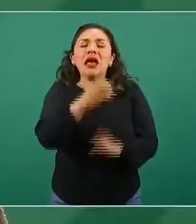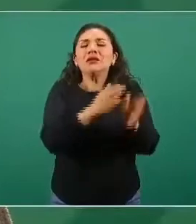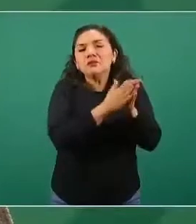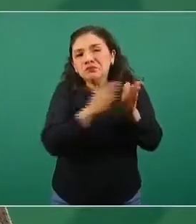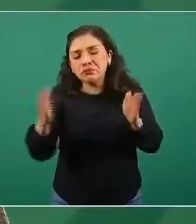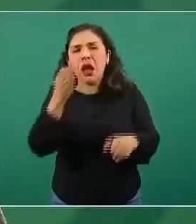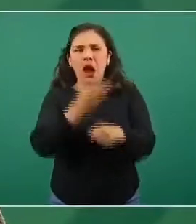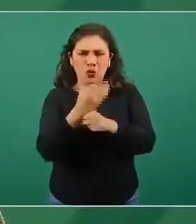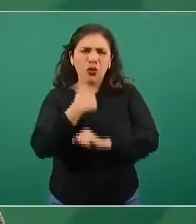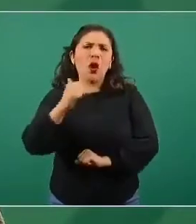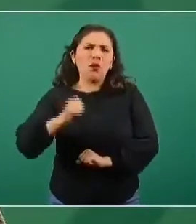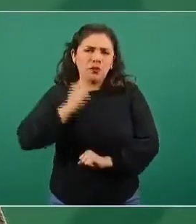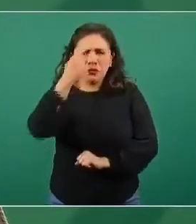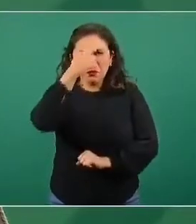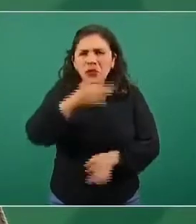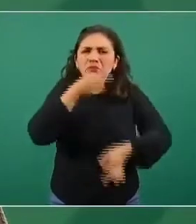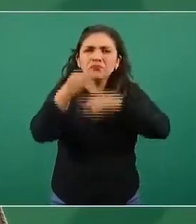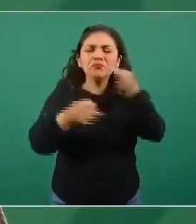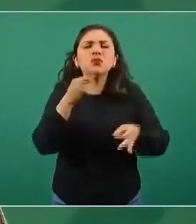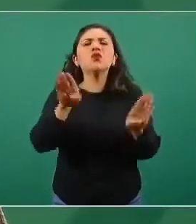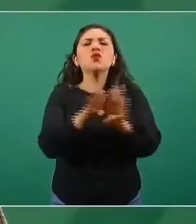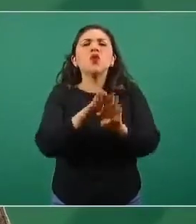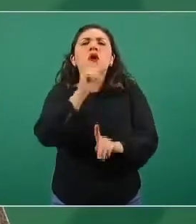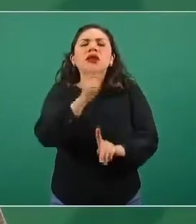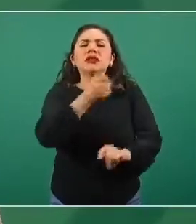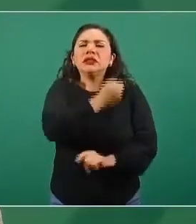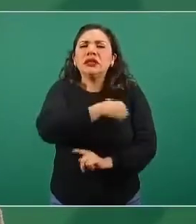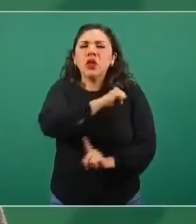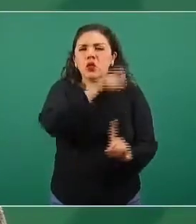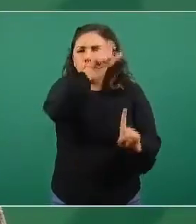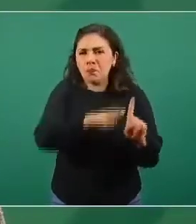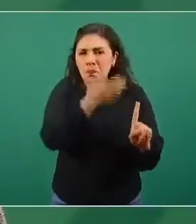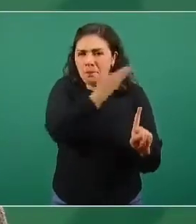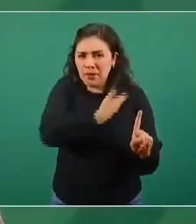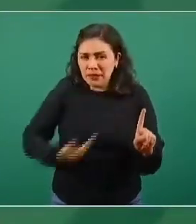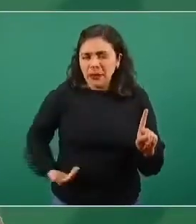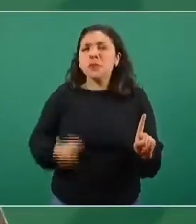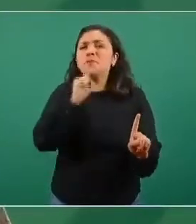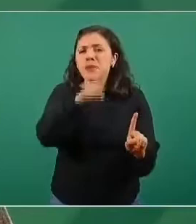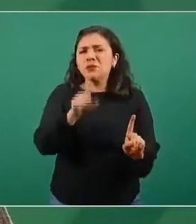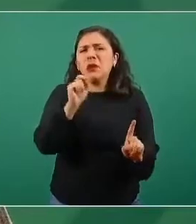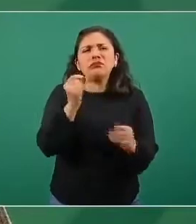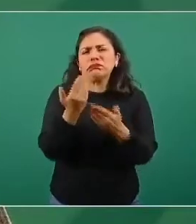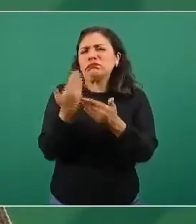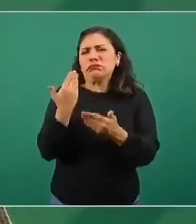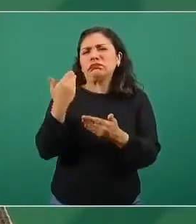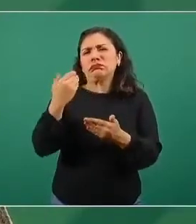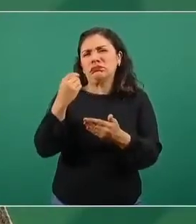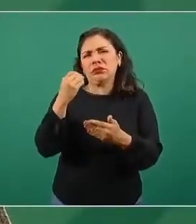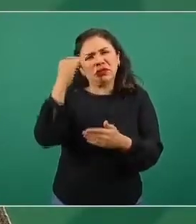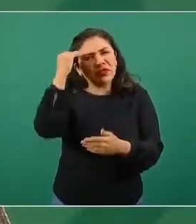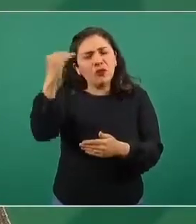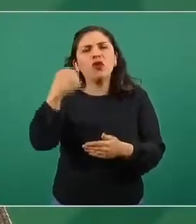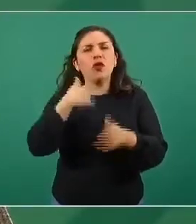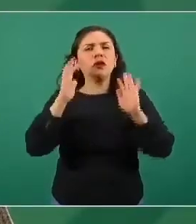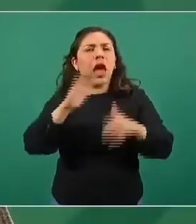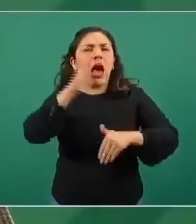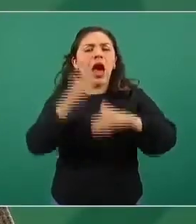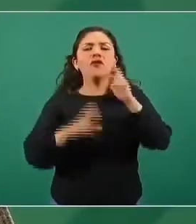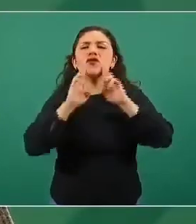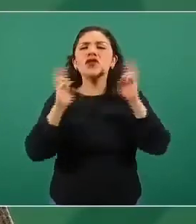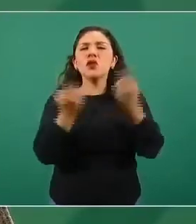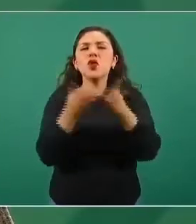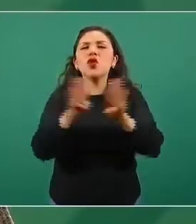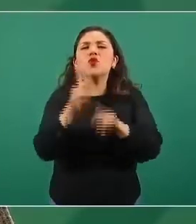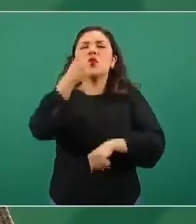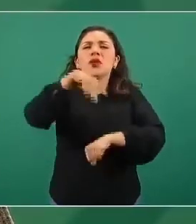abrir la conferencia con el informe general sobre la salud del presidente. Justo hace unos minutos terminamos la reunión semanal